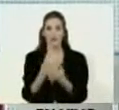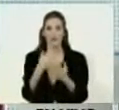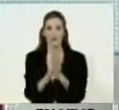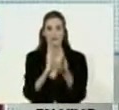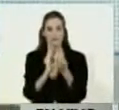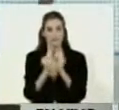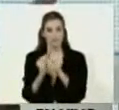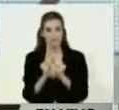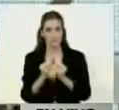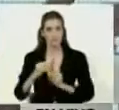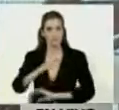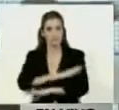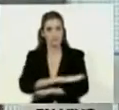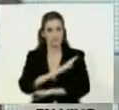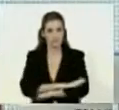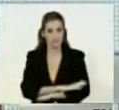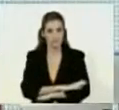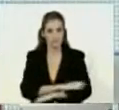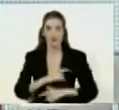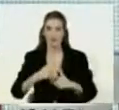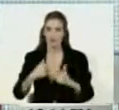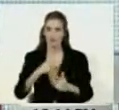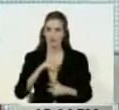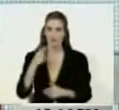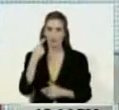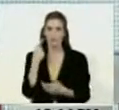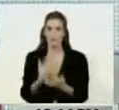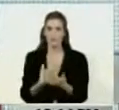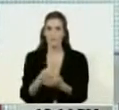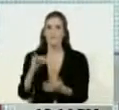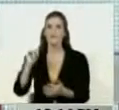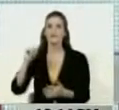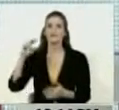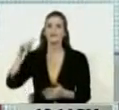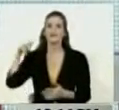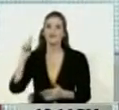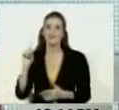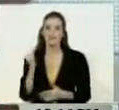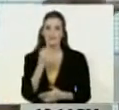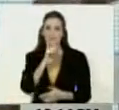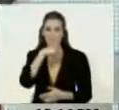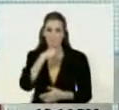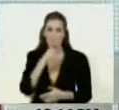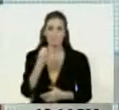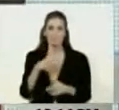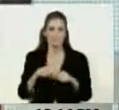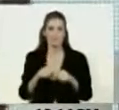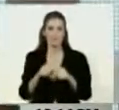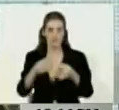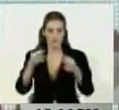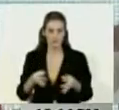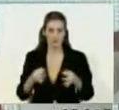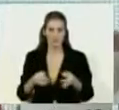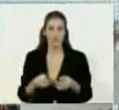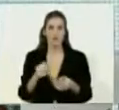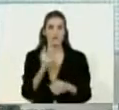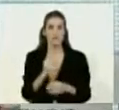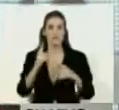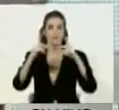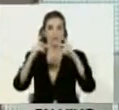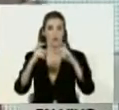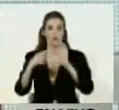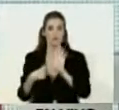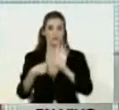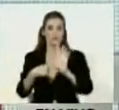carácter. Entonces, así nos ponemos a ver cómo Maisanta se mantiene fijo. Sí, yo creo que todos debemos tener una fotico de Maisanta